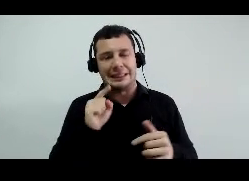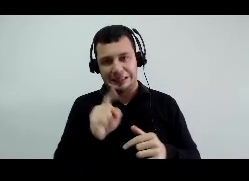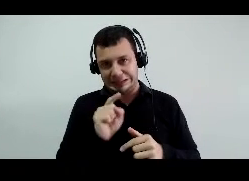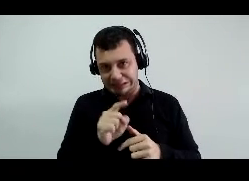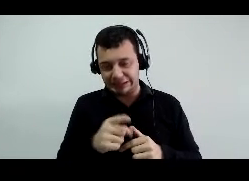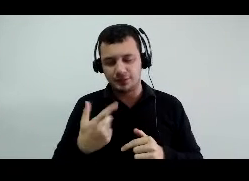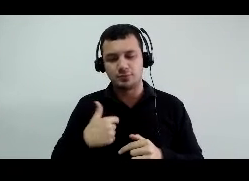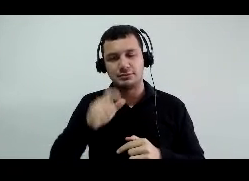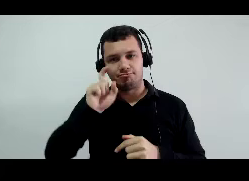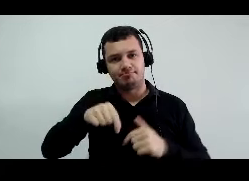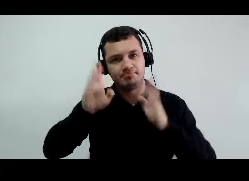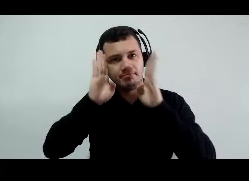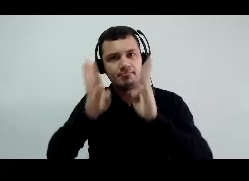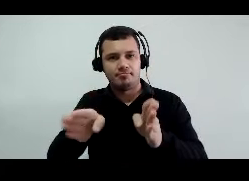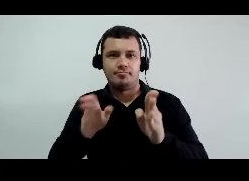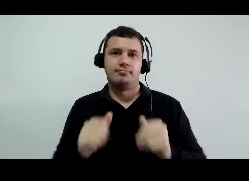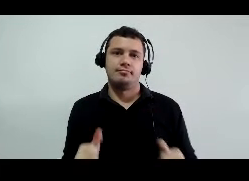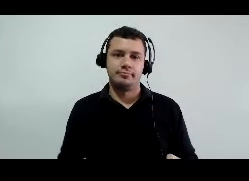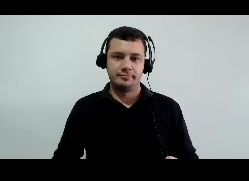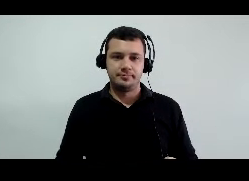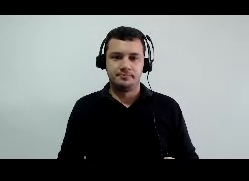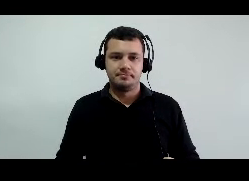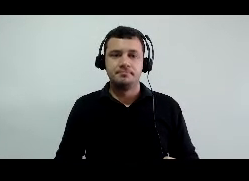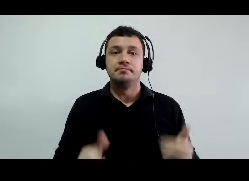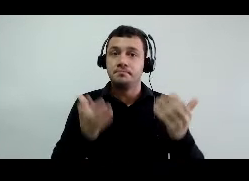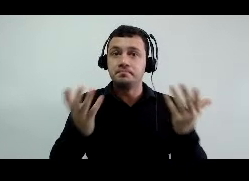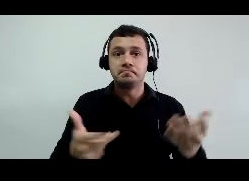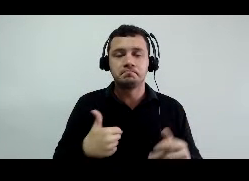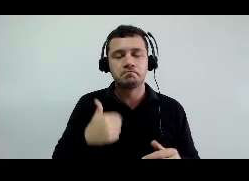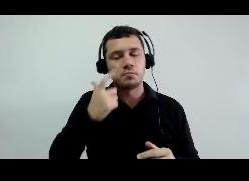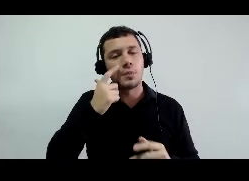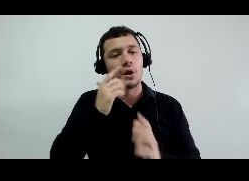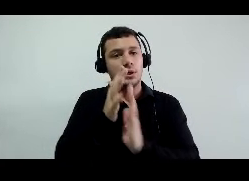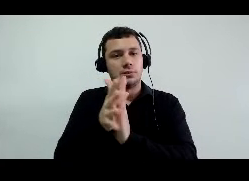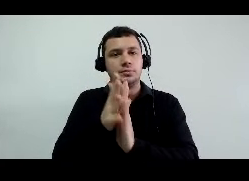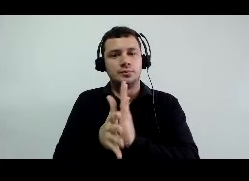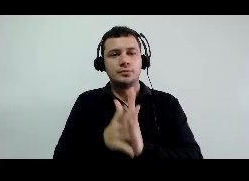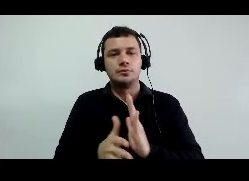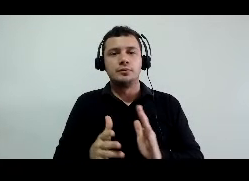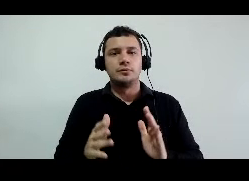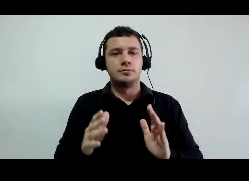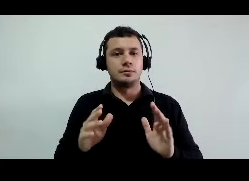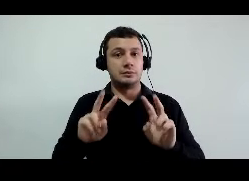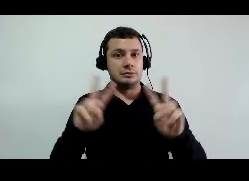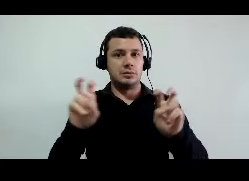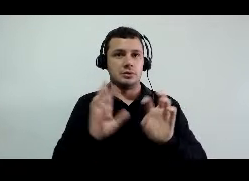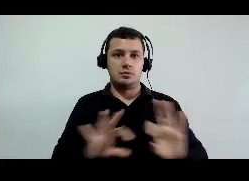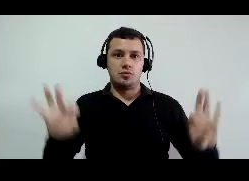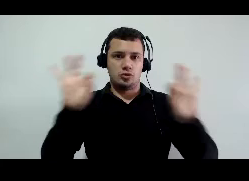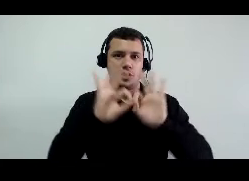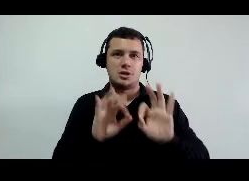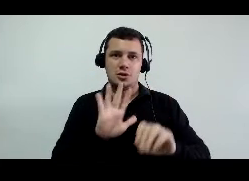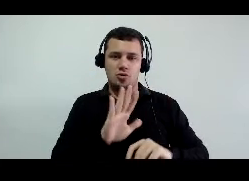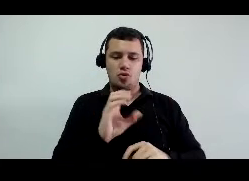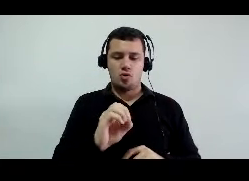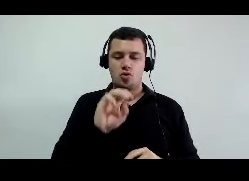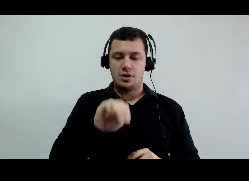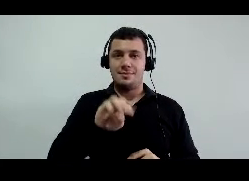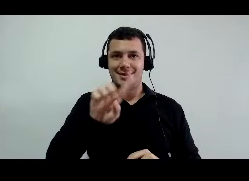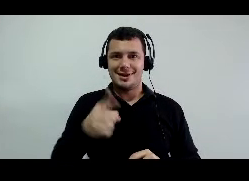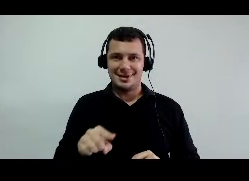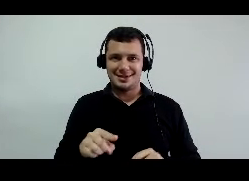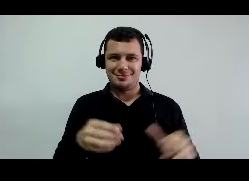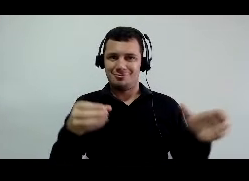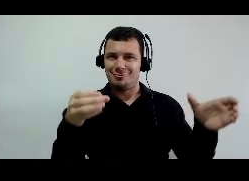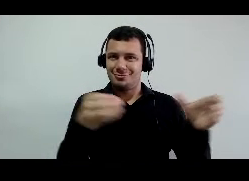requieren la atención. Entonces tenemos unos datos que son muy importantes de la Organización Mundial de la Salud, que